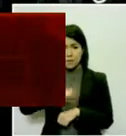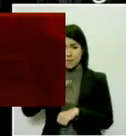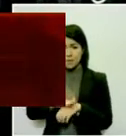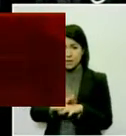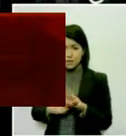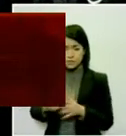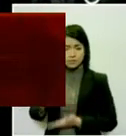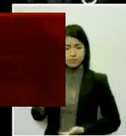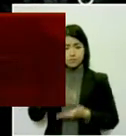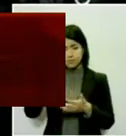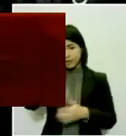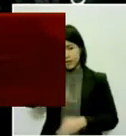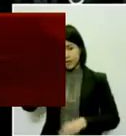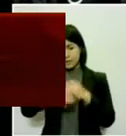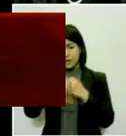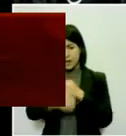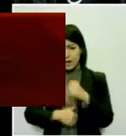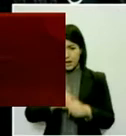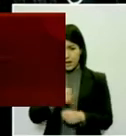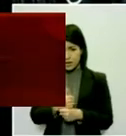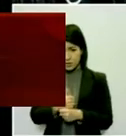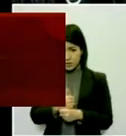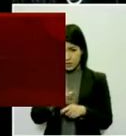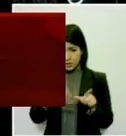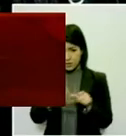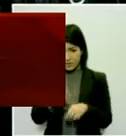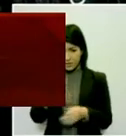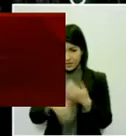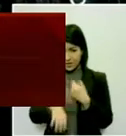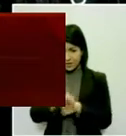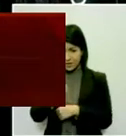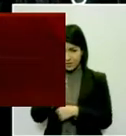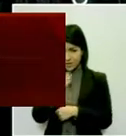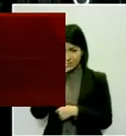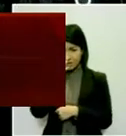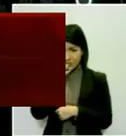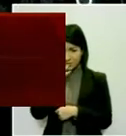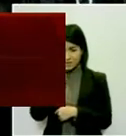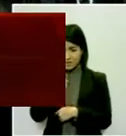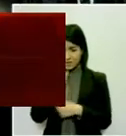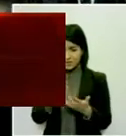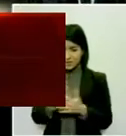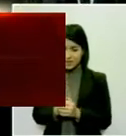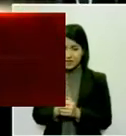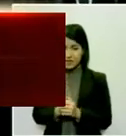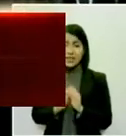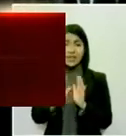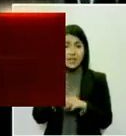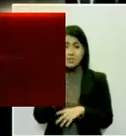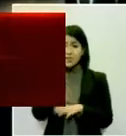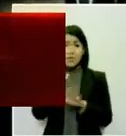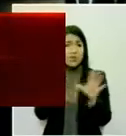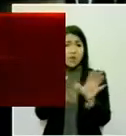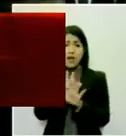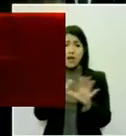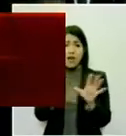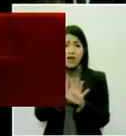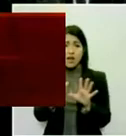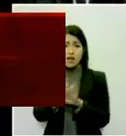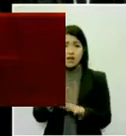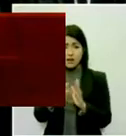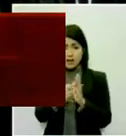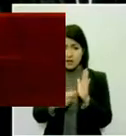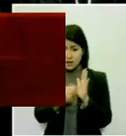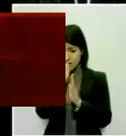este cierre de año. ¿Ya son todas? No, falta otra. No, porque son cinco. No, pues también va la otra. No, ya son cinco. Respecto... que la